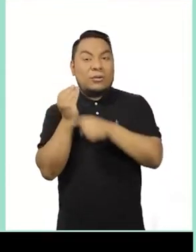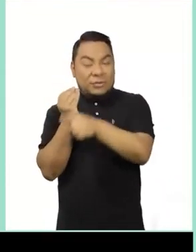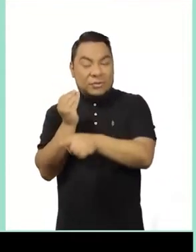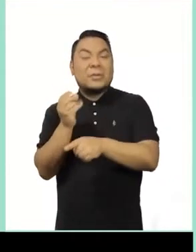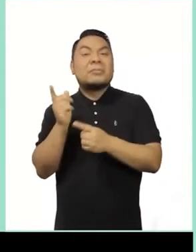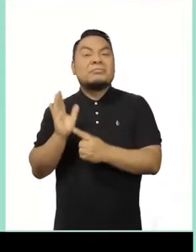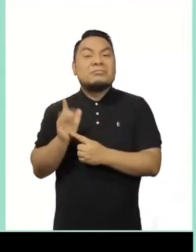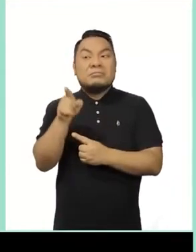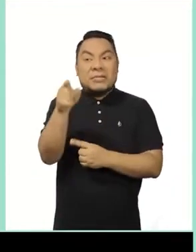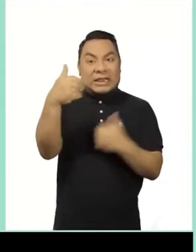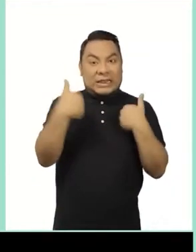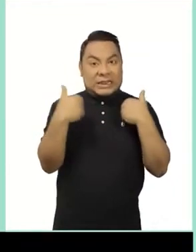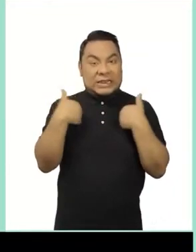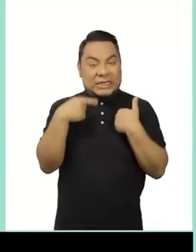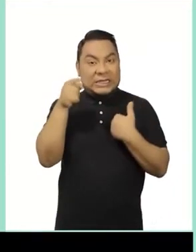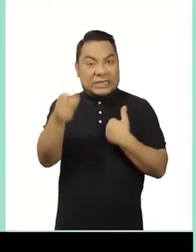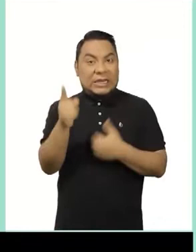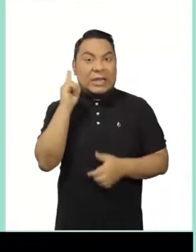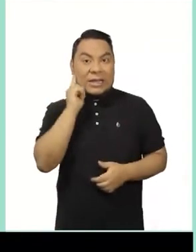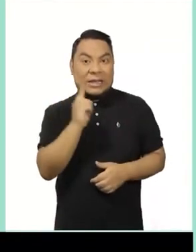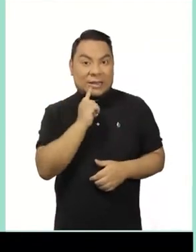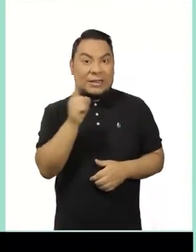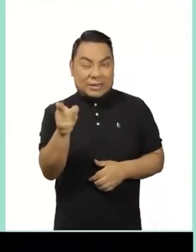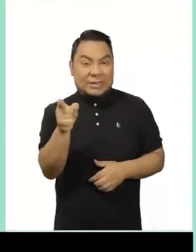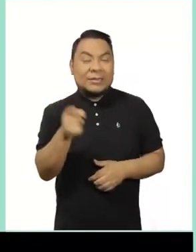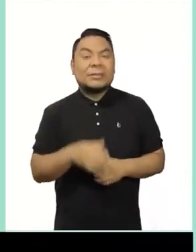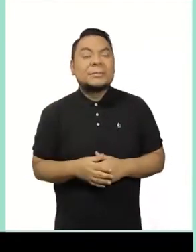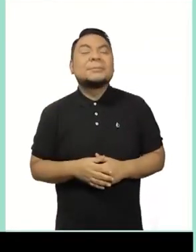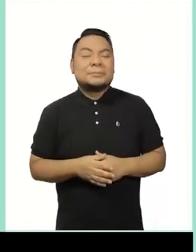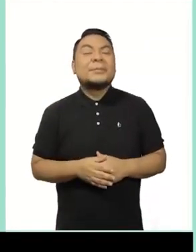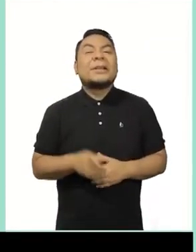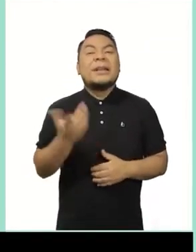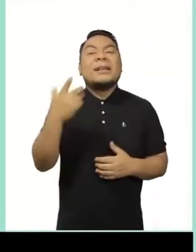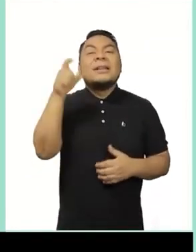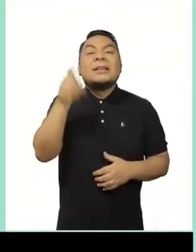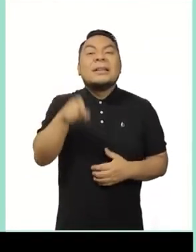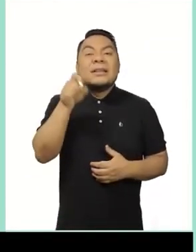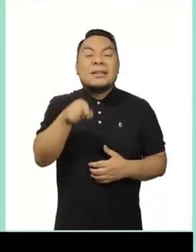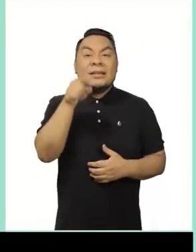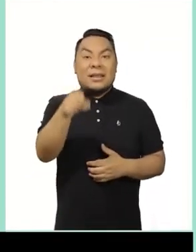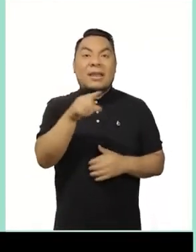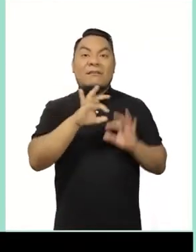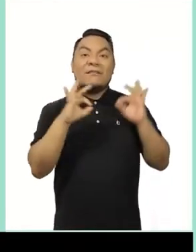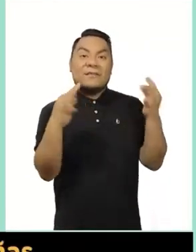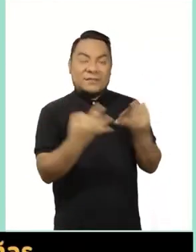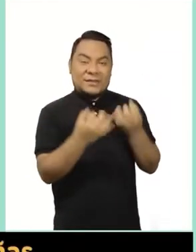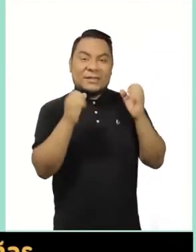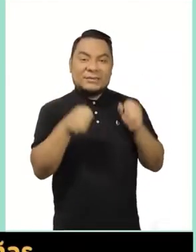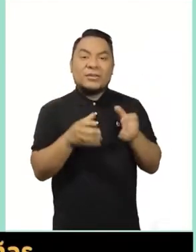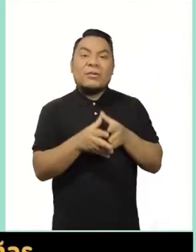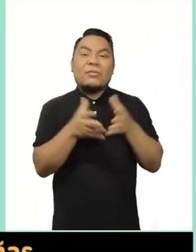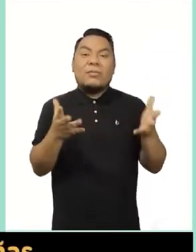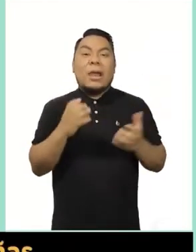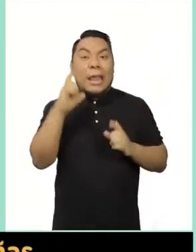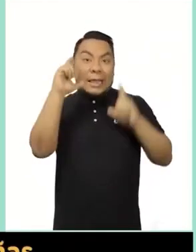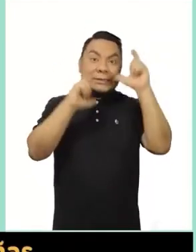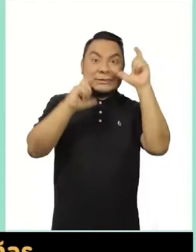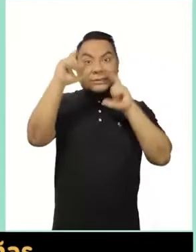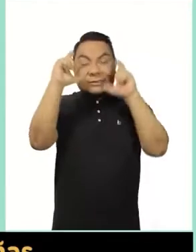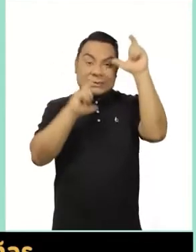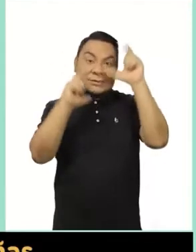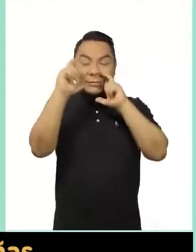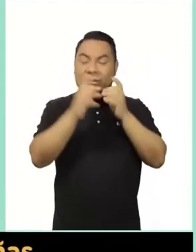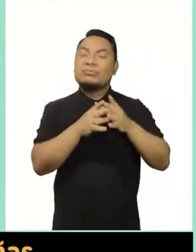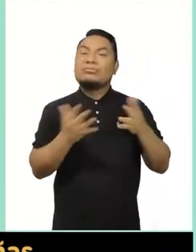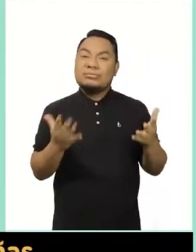adolescente o joven presenta discapacidad auditiva, es necesario que la familia sea muy